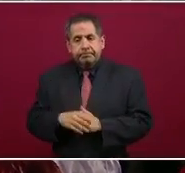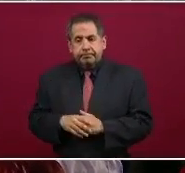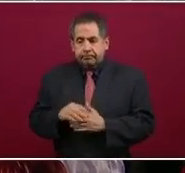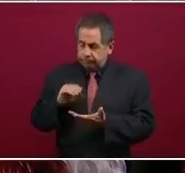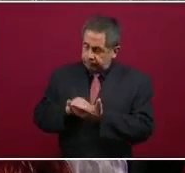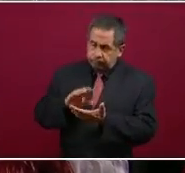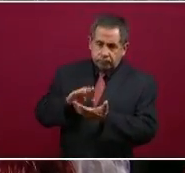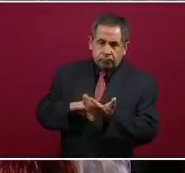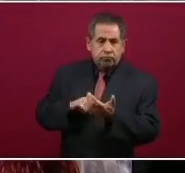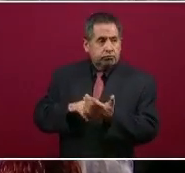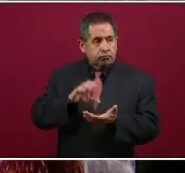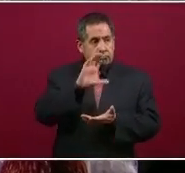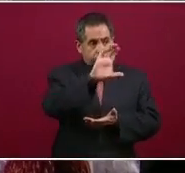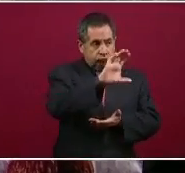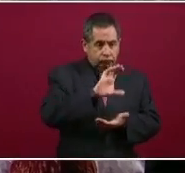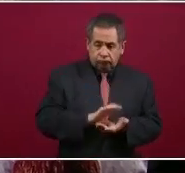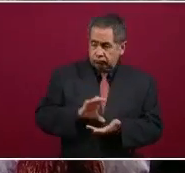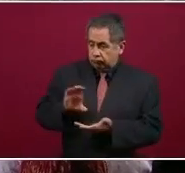aplicar esa inversión.